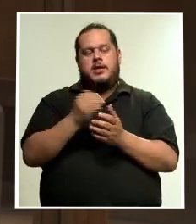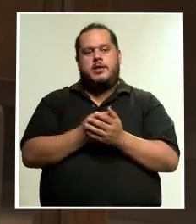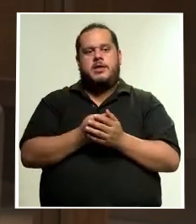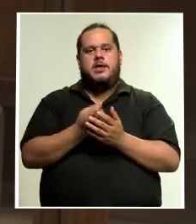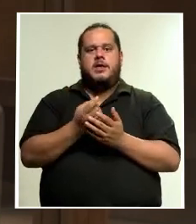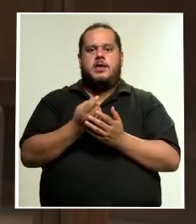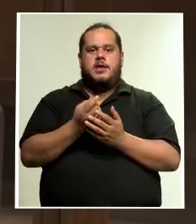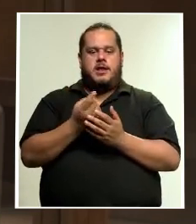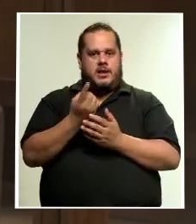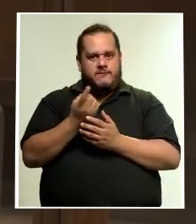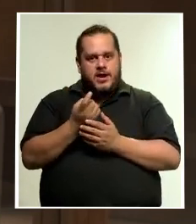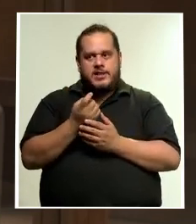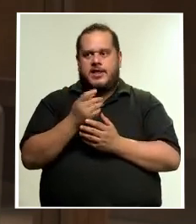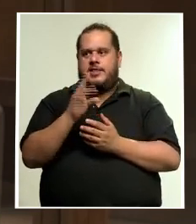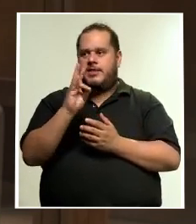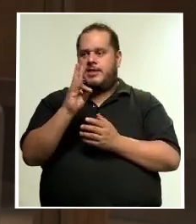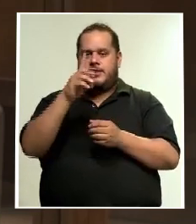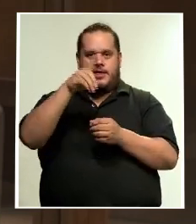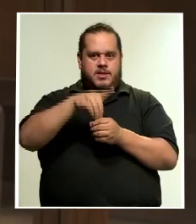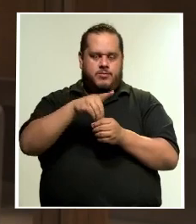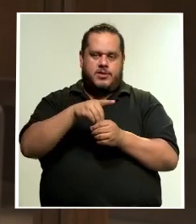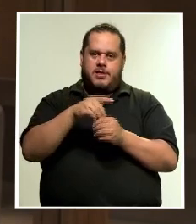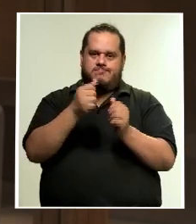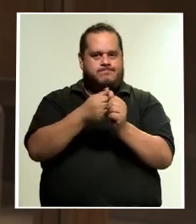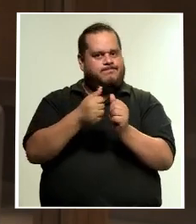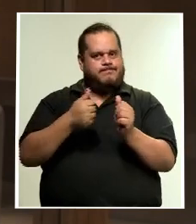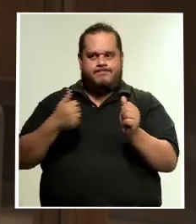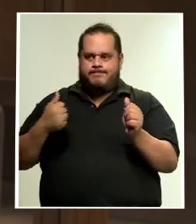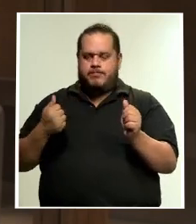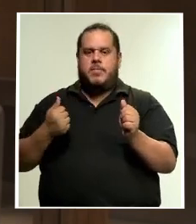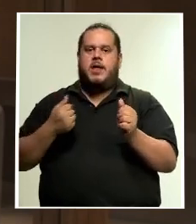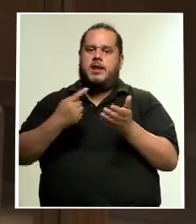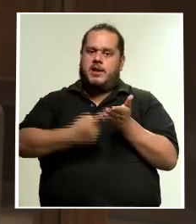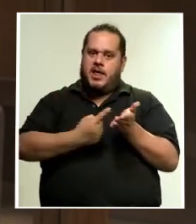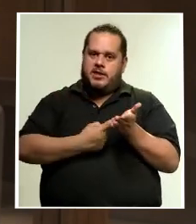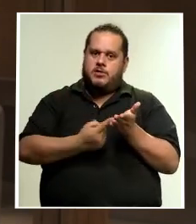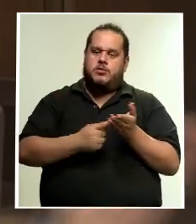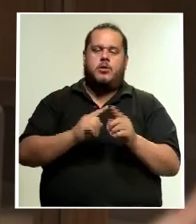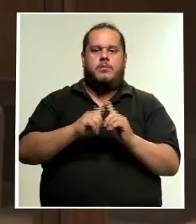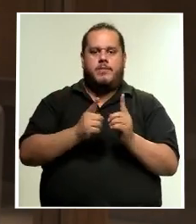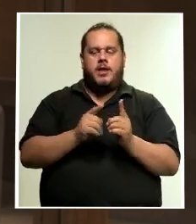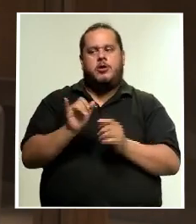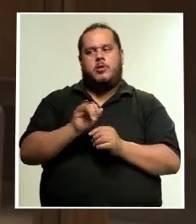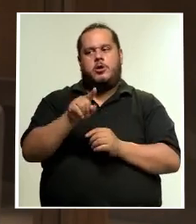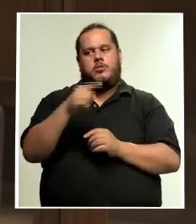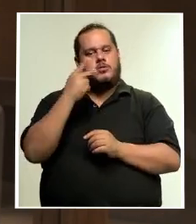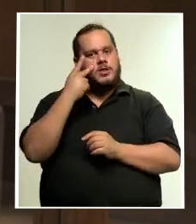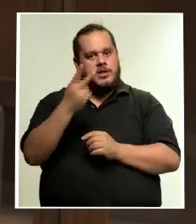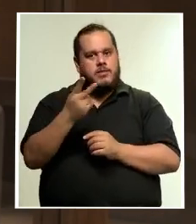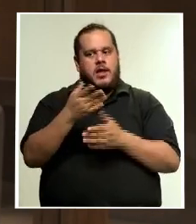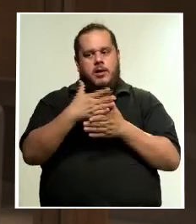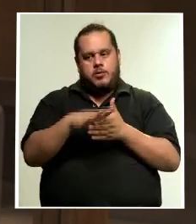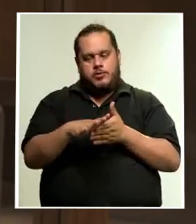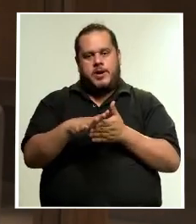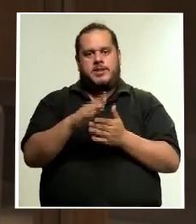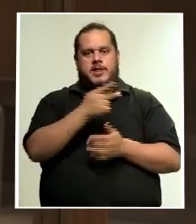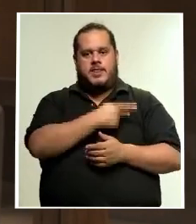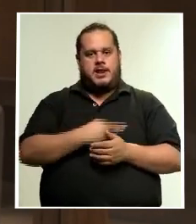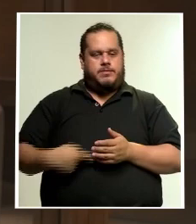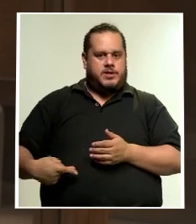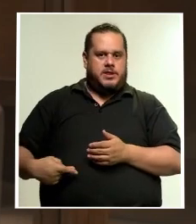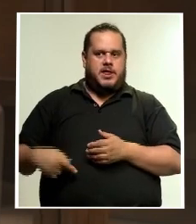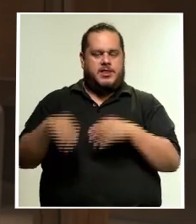de 7 diputados ha ido retrasando pues un poco la discusión, pero sin duda alguna, como ustedes veían por parte de la presidenta